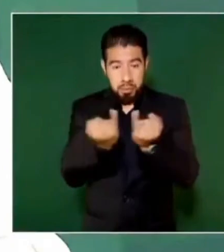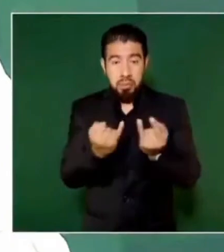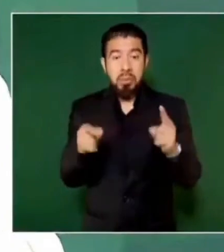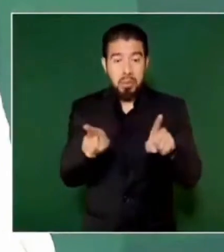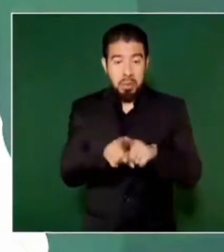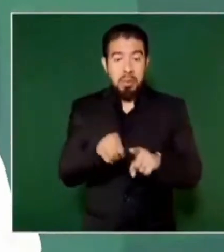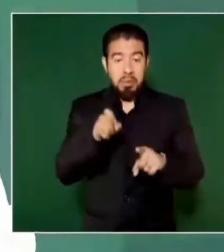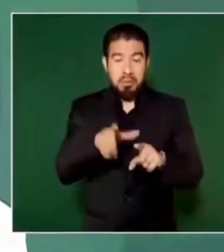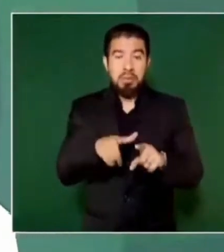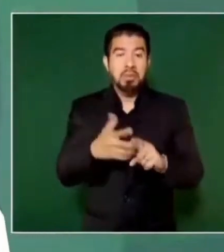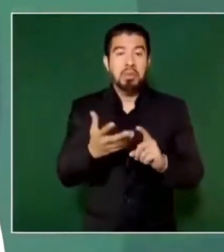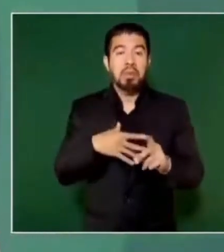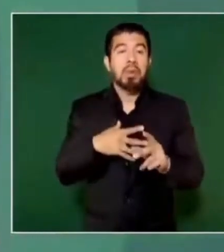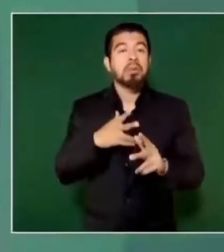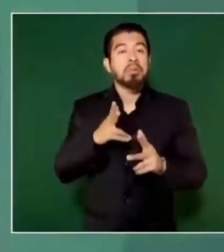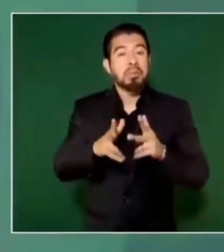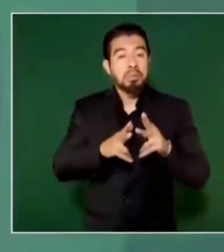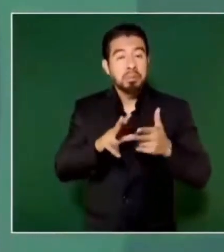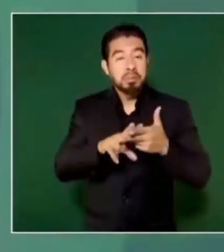¿Quién los privatiza?